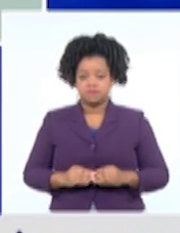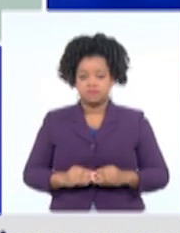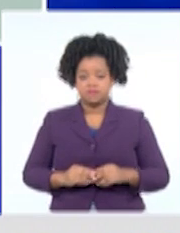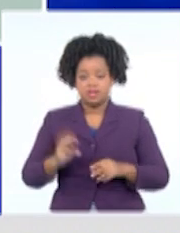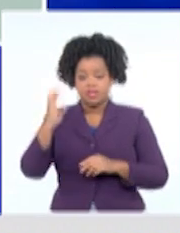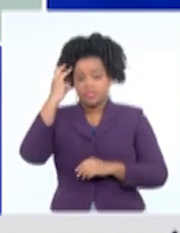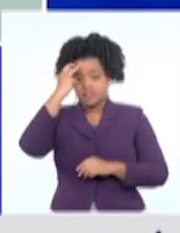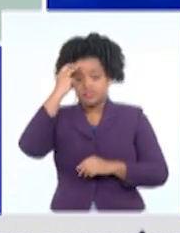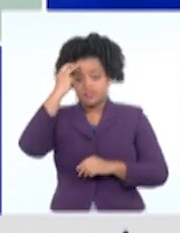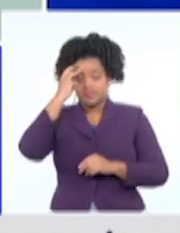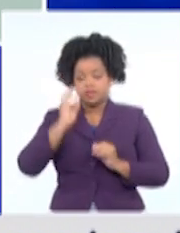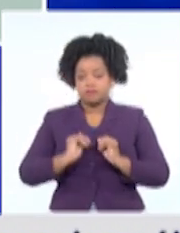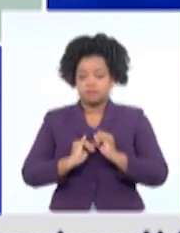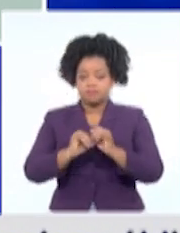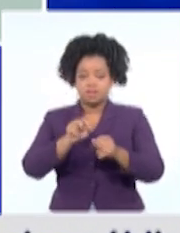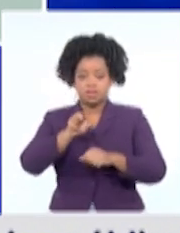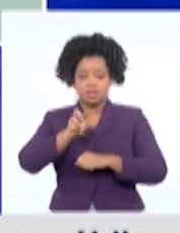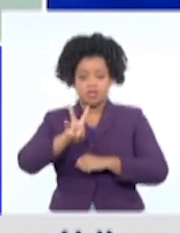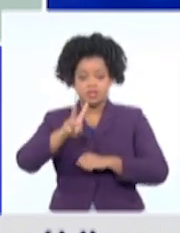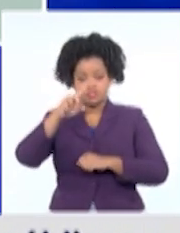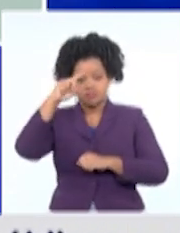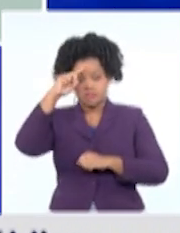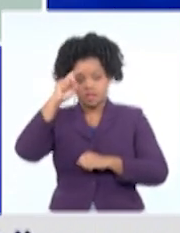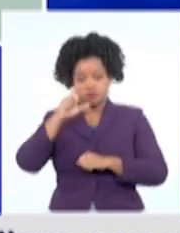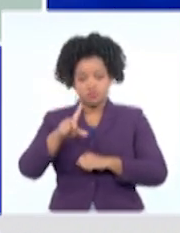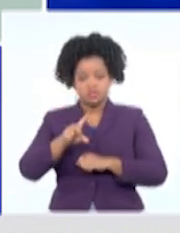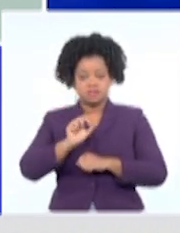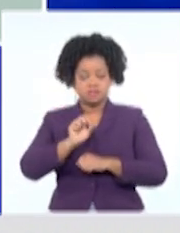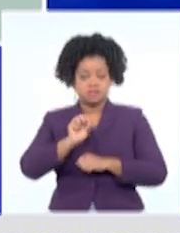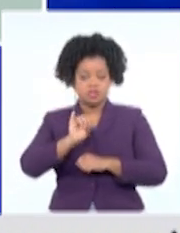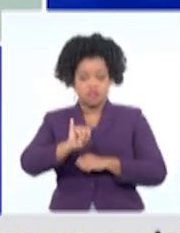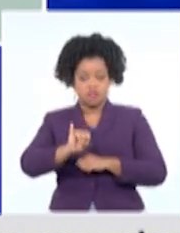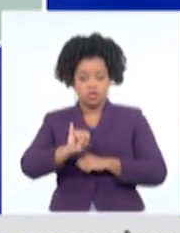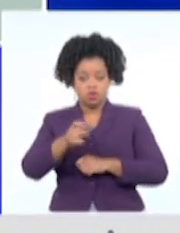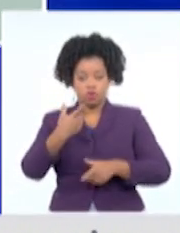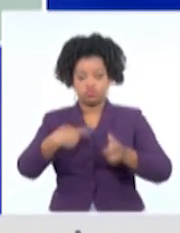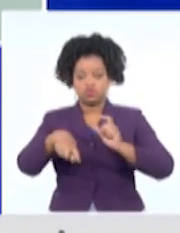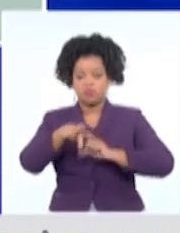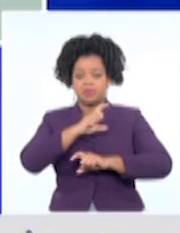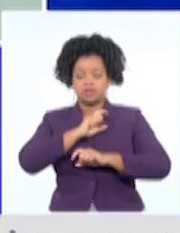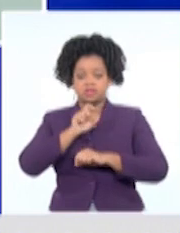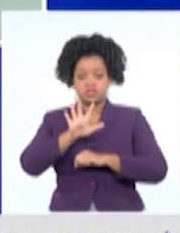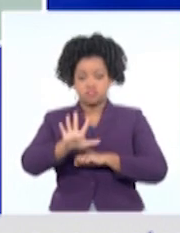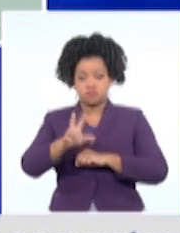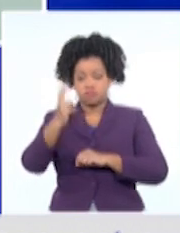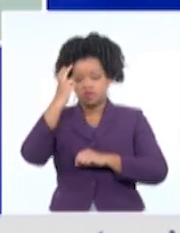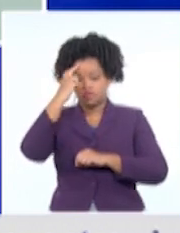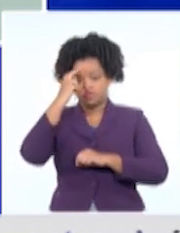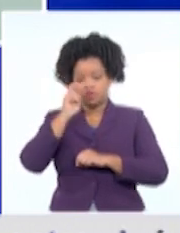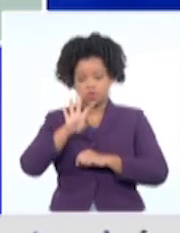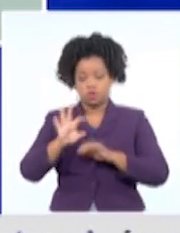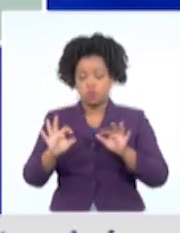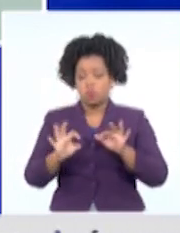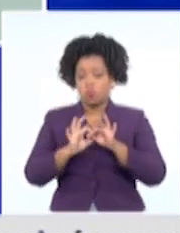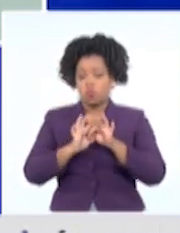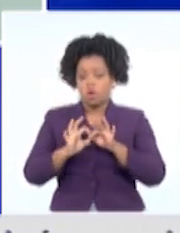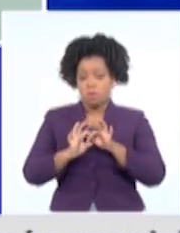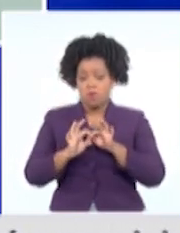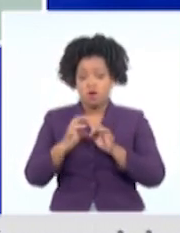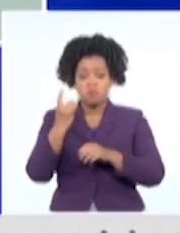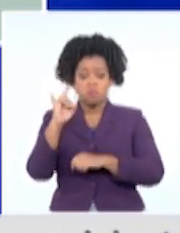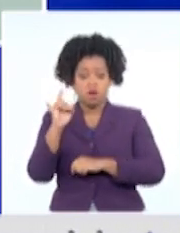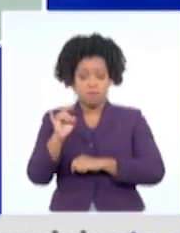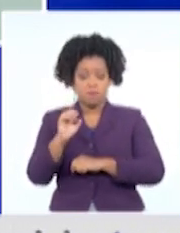está reportando 13 casos, San Luis 6, Contramaestre 5, segundo frente 4, Guamá, Palma Soriano y Songo La Maya